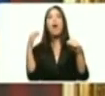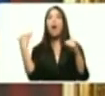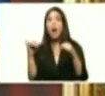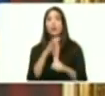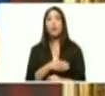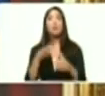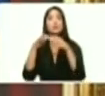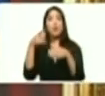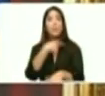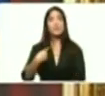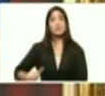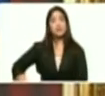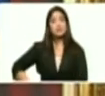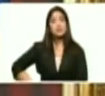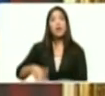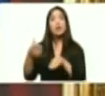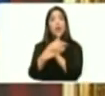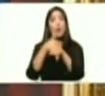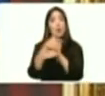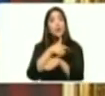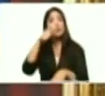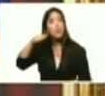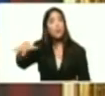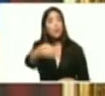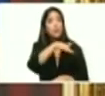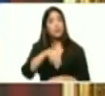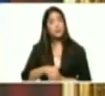presidenciales de gobierno popular.